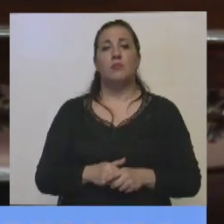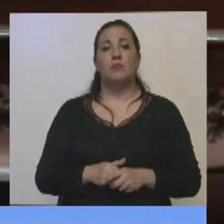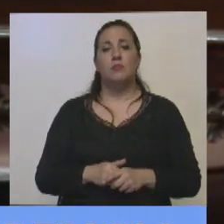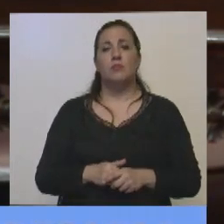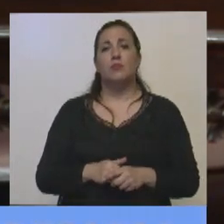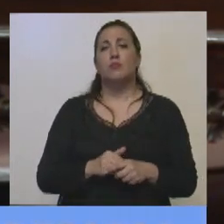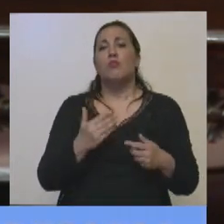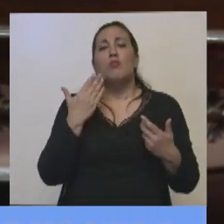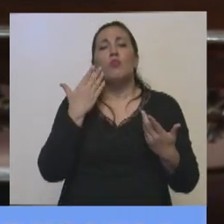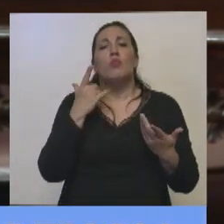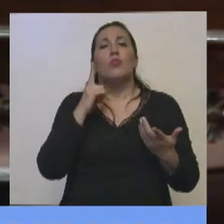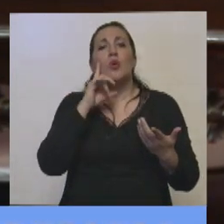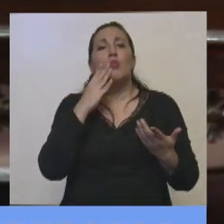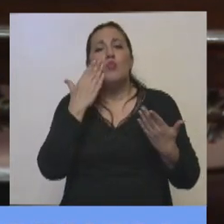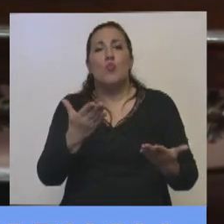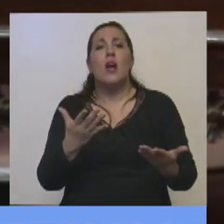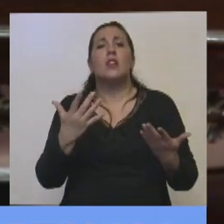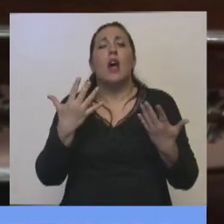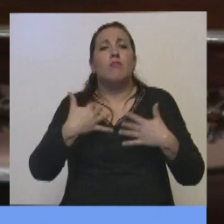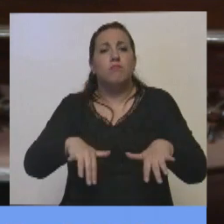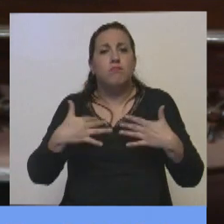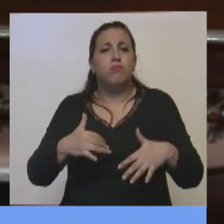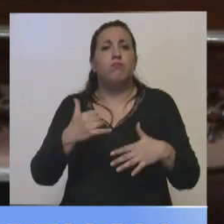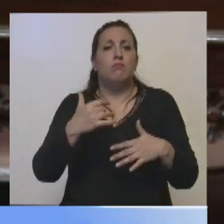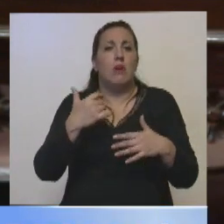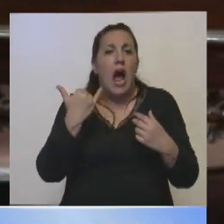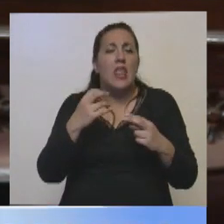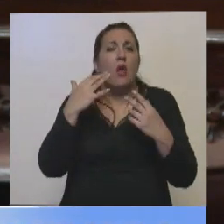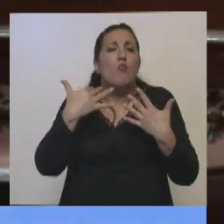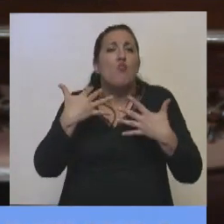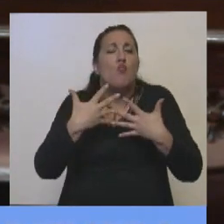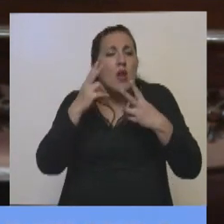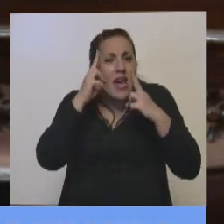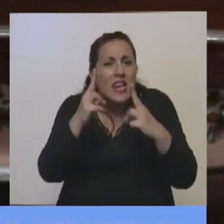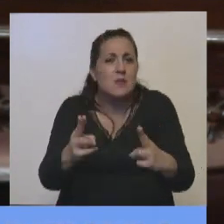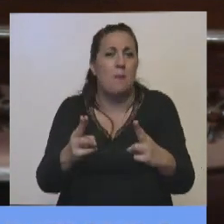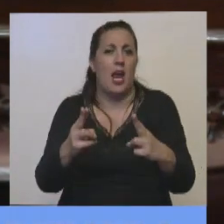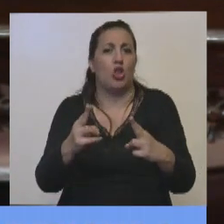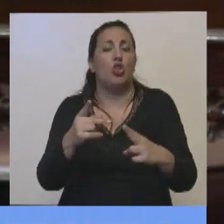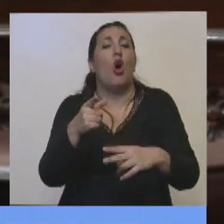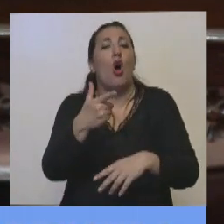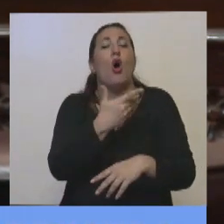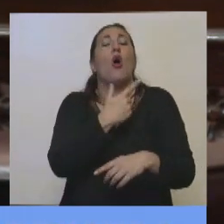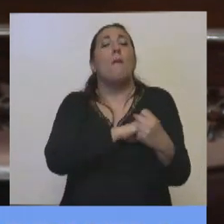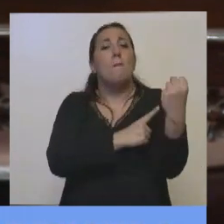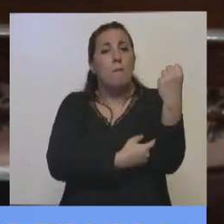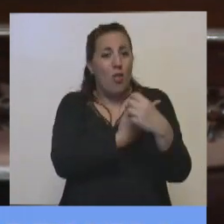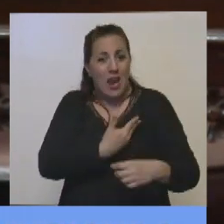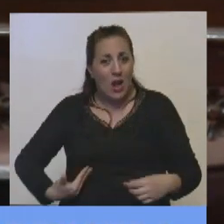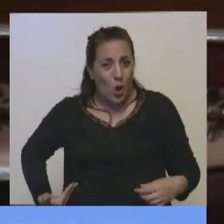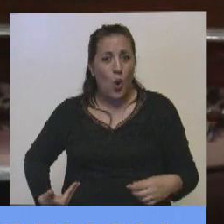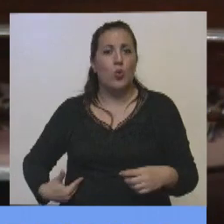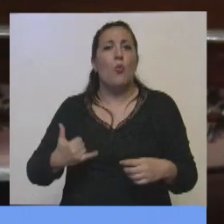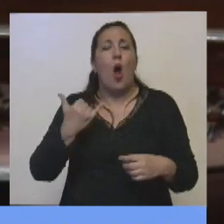no solamente el rol republicano sino el enorme respecto que tiene el poder ejecutivo nacional hacia nosotros